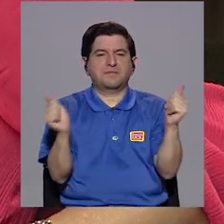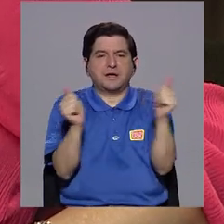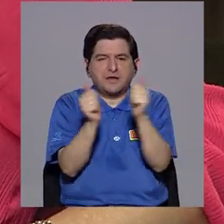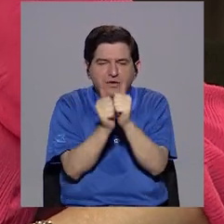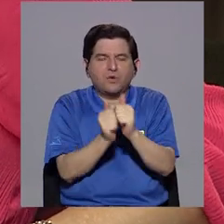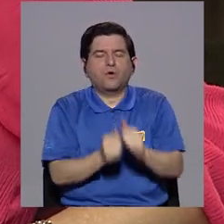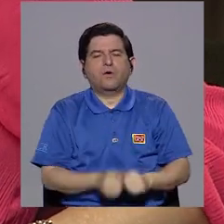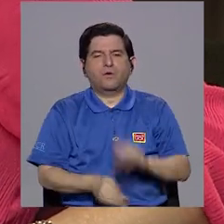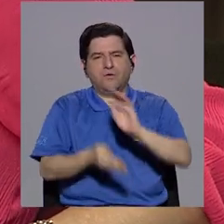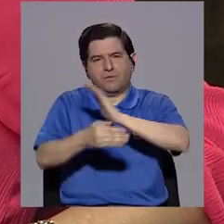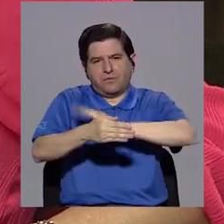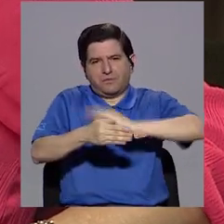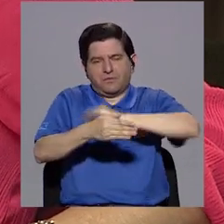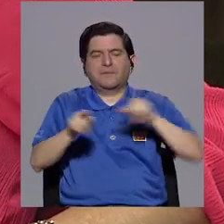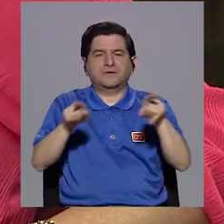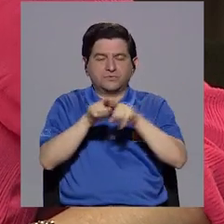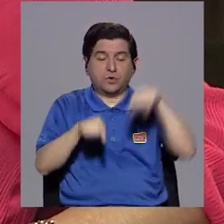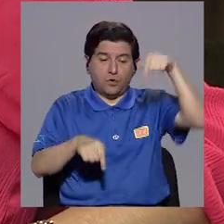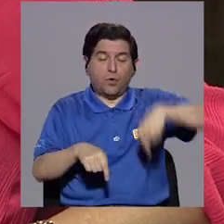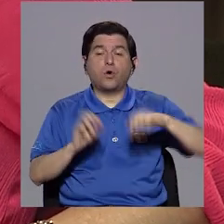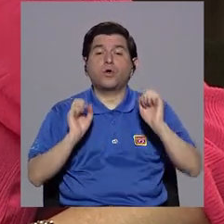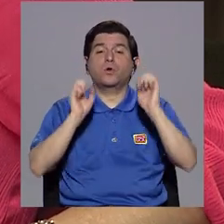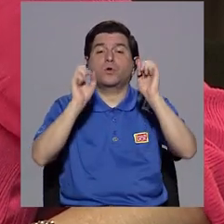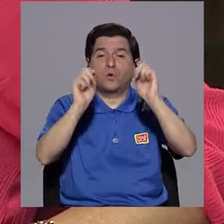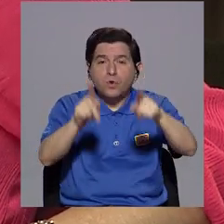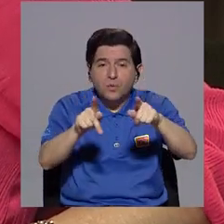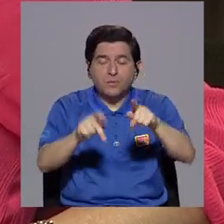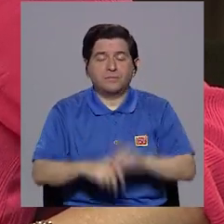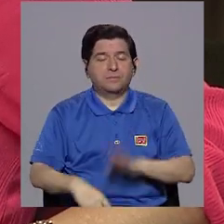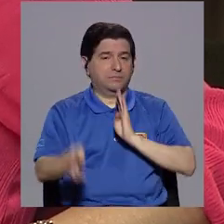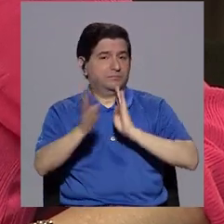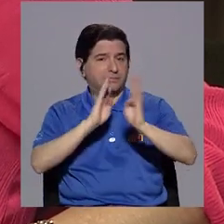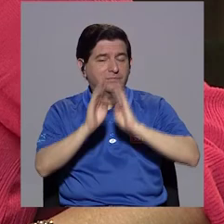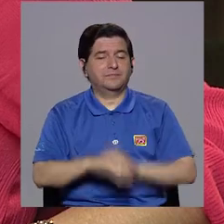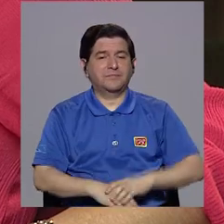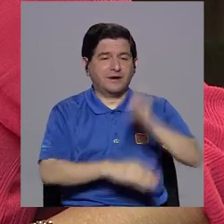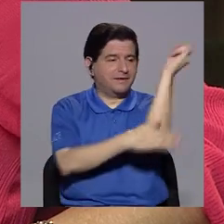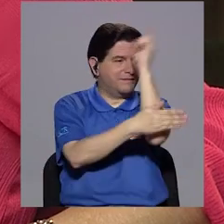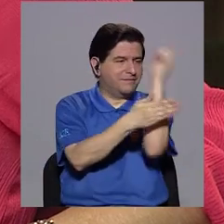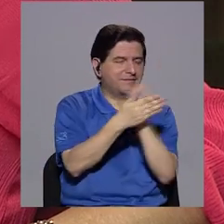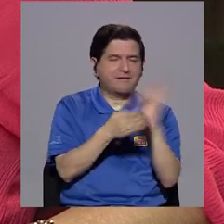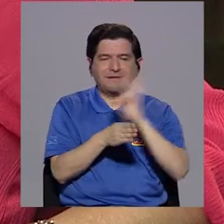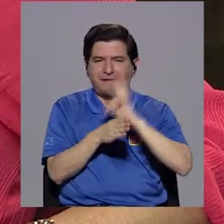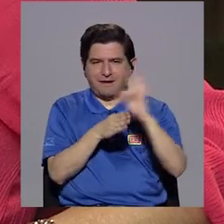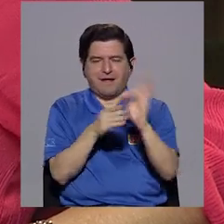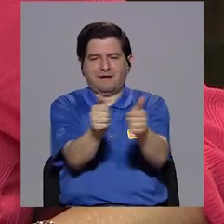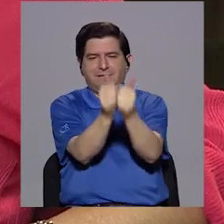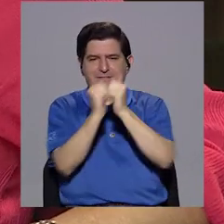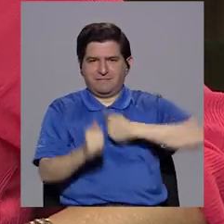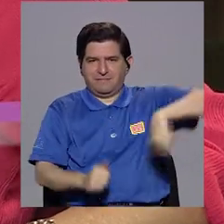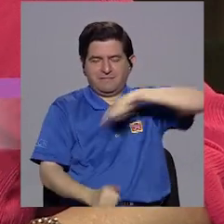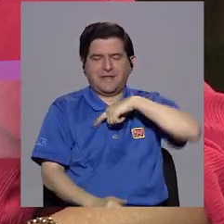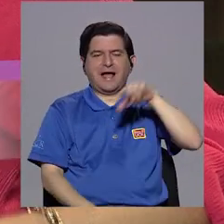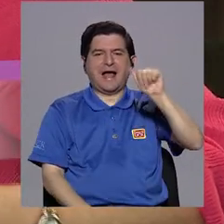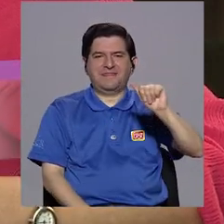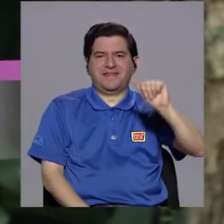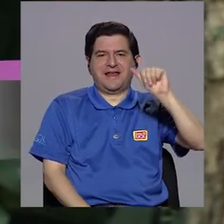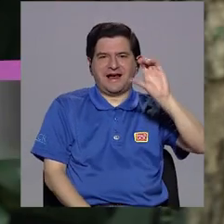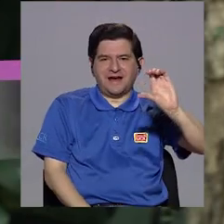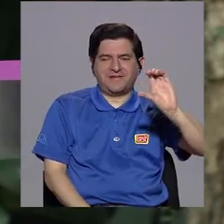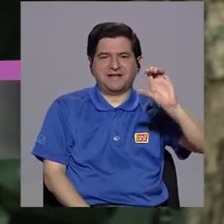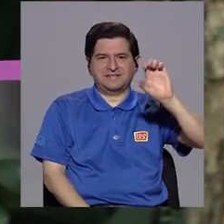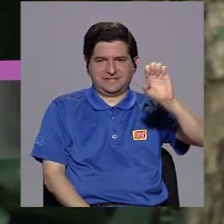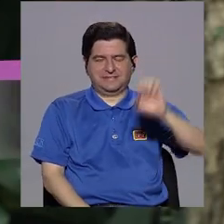terapia con mascotas, por ejemplo. El día de hoy es la oportunidad de hablar del arte terapia, por eso está con nosotros